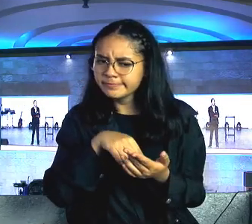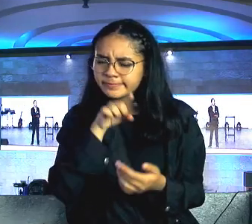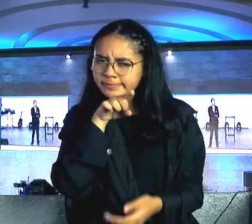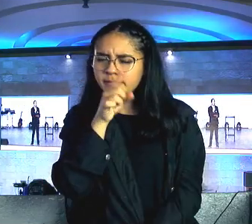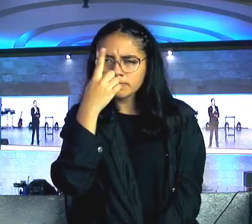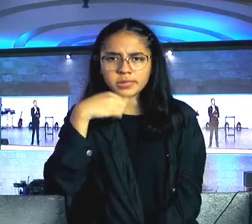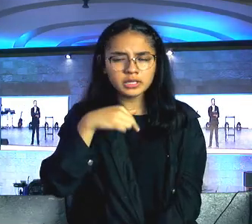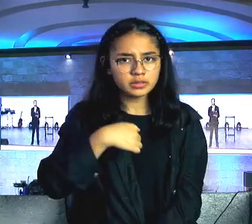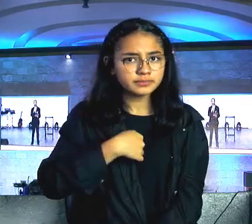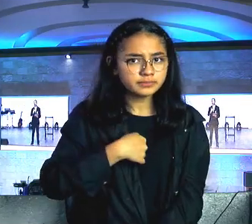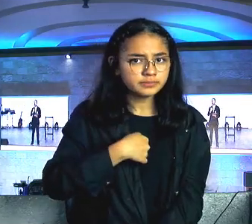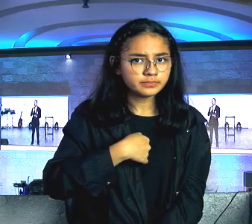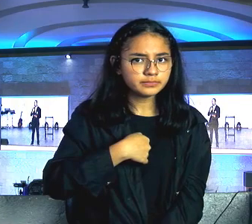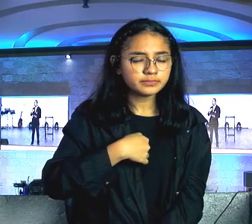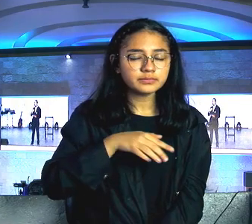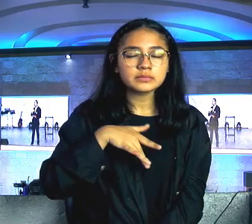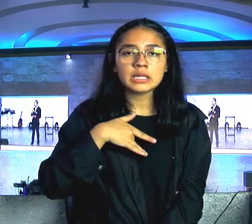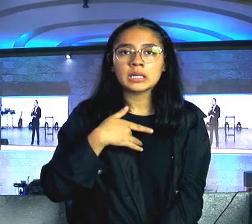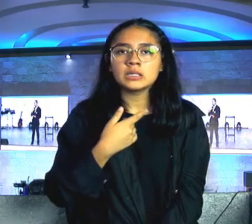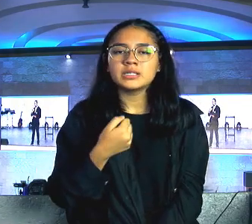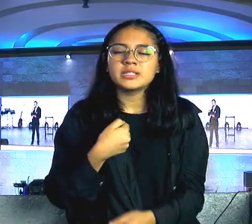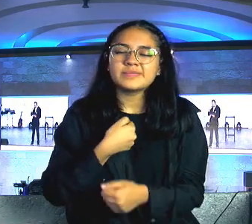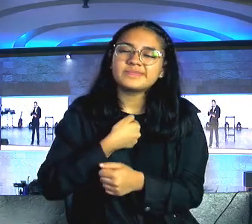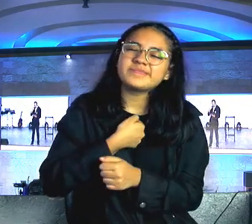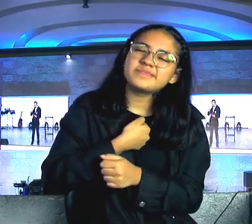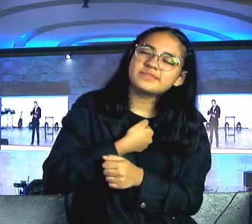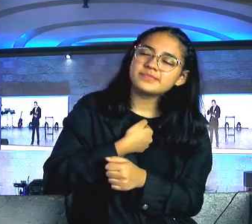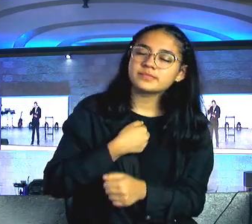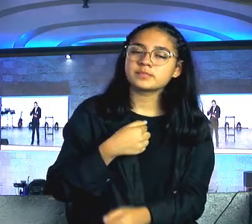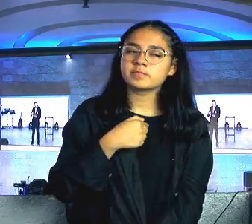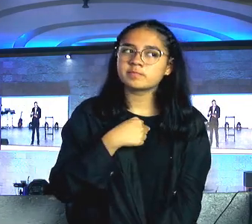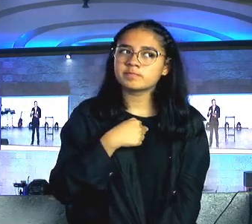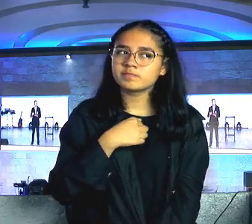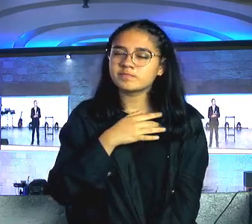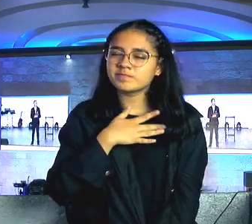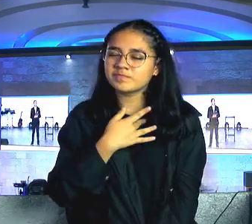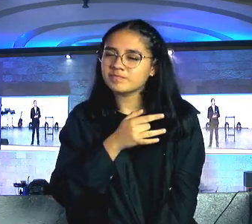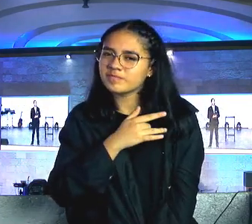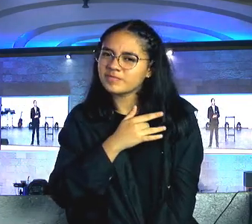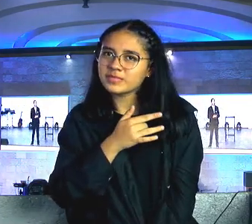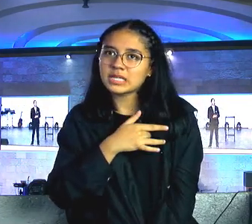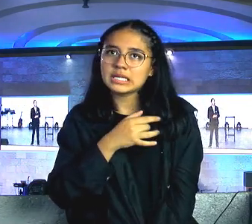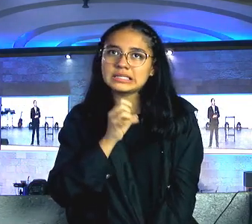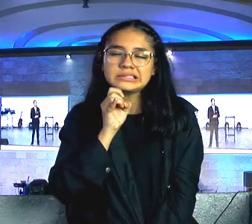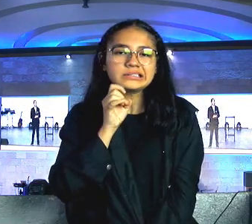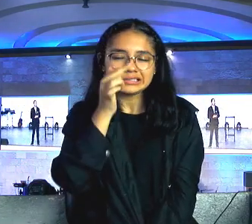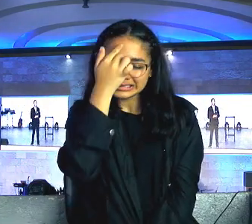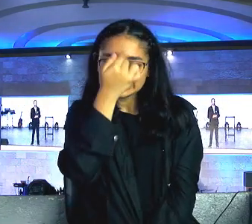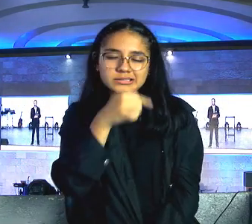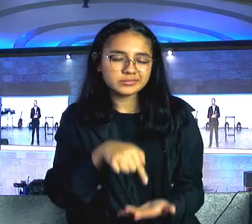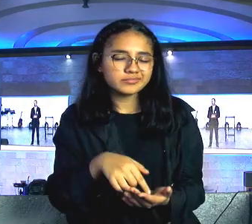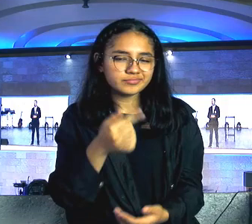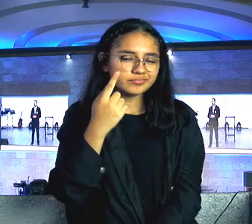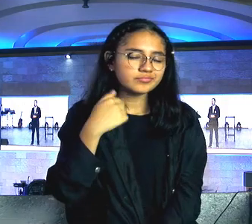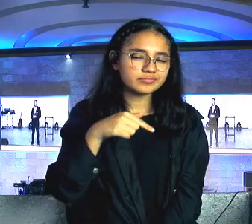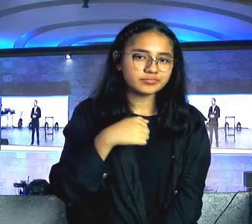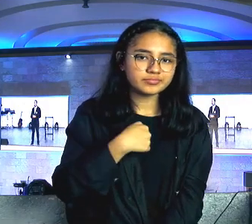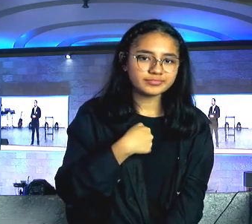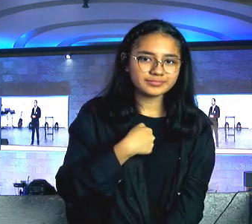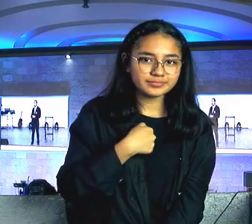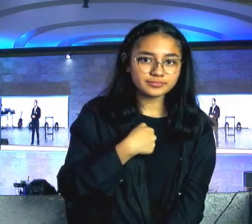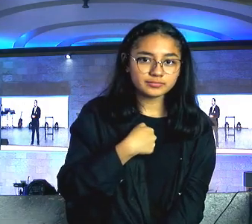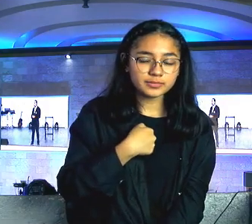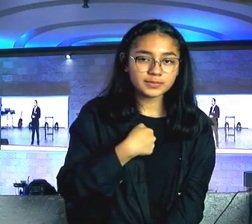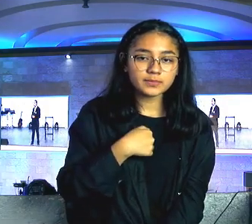Y sientes como una punzada en tu corazón: ay, creo que eso es para mí. ¿Por qué? Porque a lo mejor